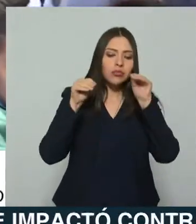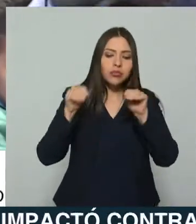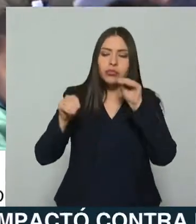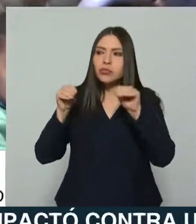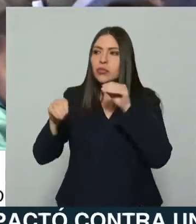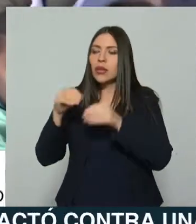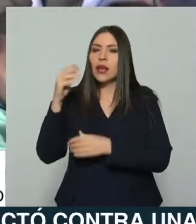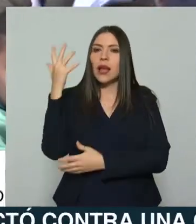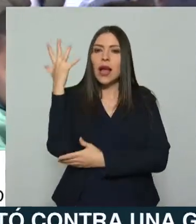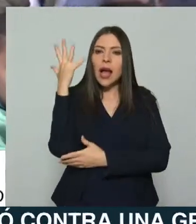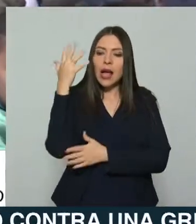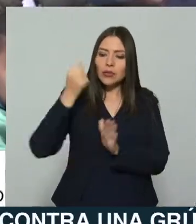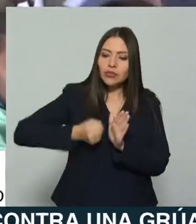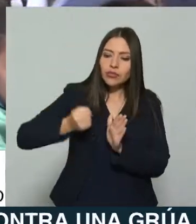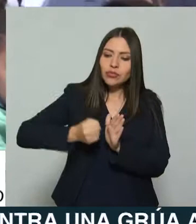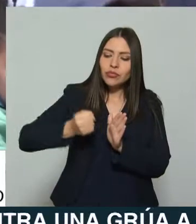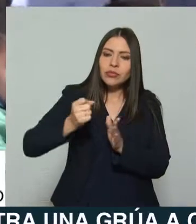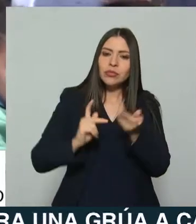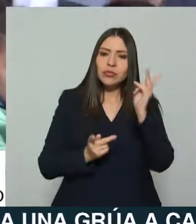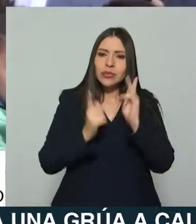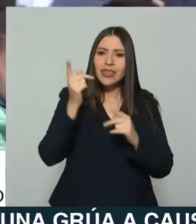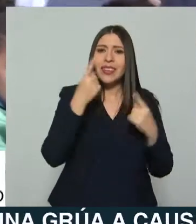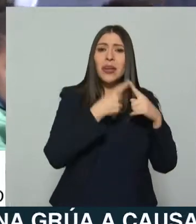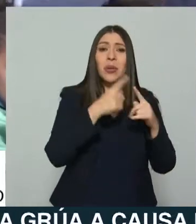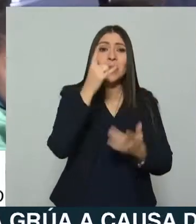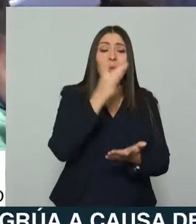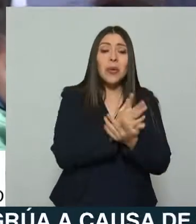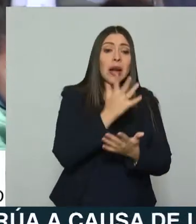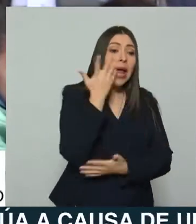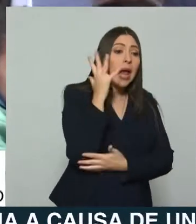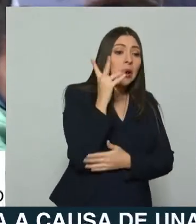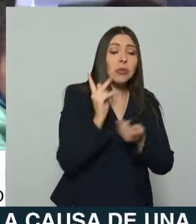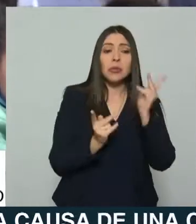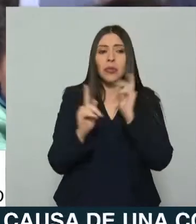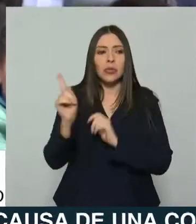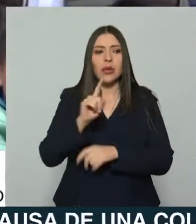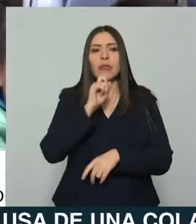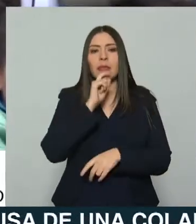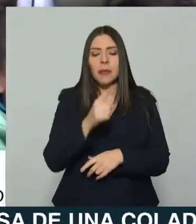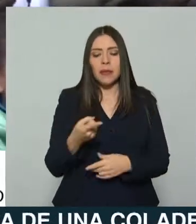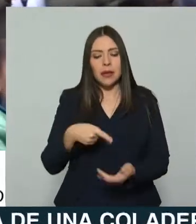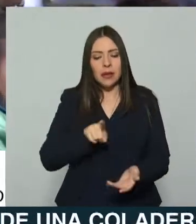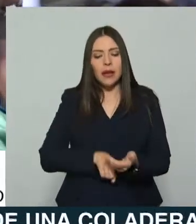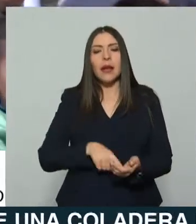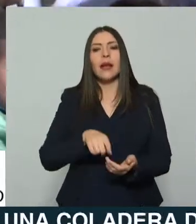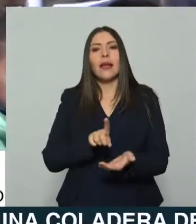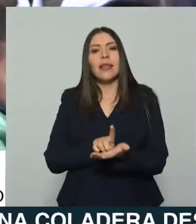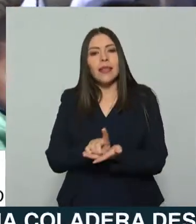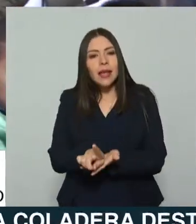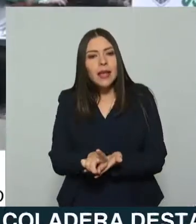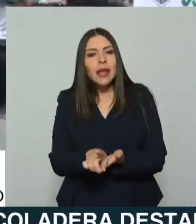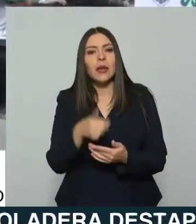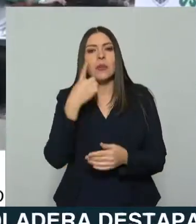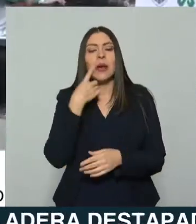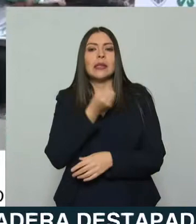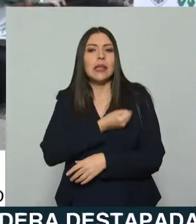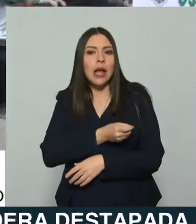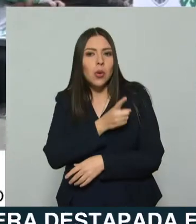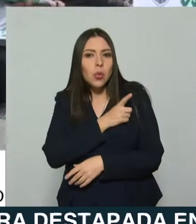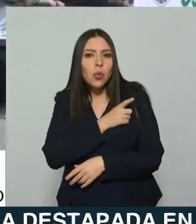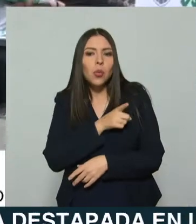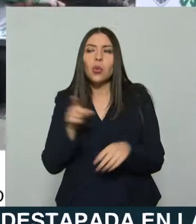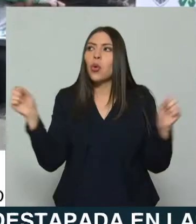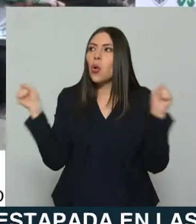sembrar posibilidades, sembrar actividades, sembrar derechos, el derecho a la salud a través de tener un lugar donde correr, el derecho